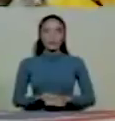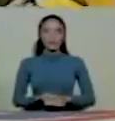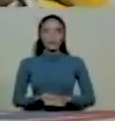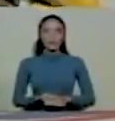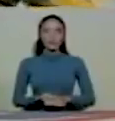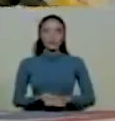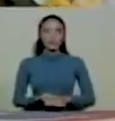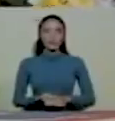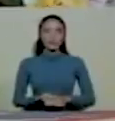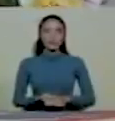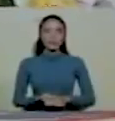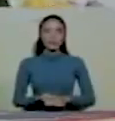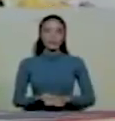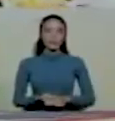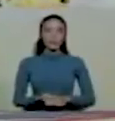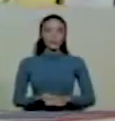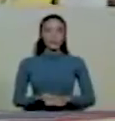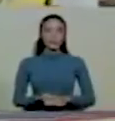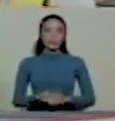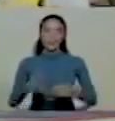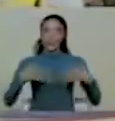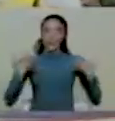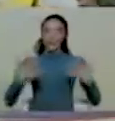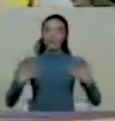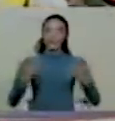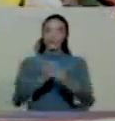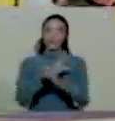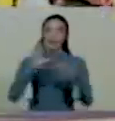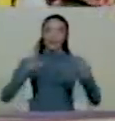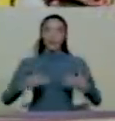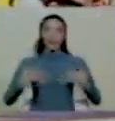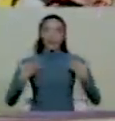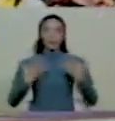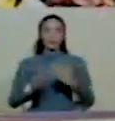Naguará. ¡Qué alegría!